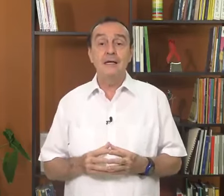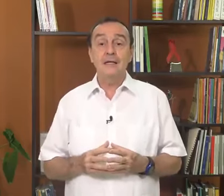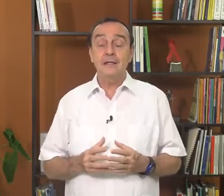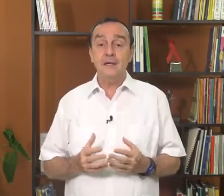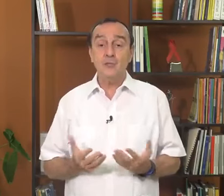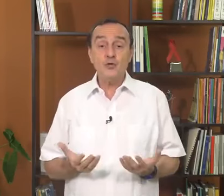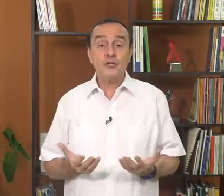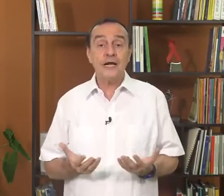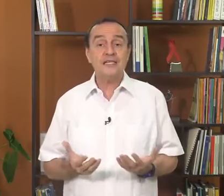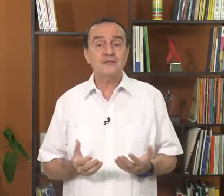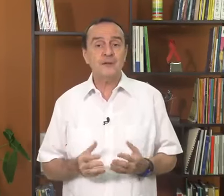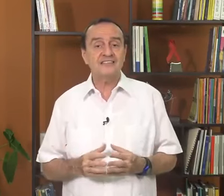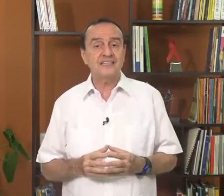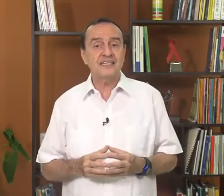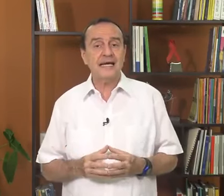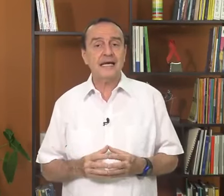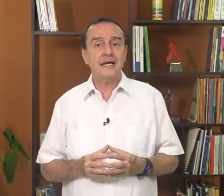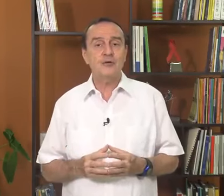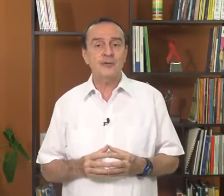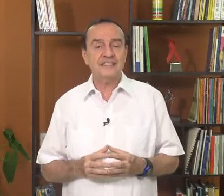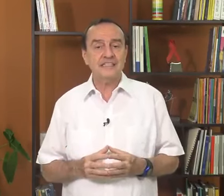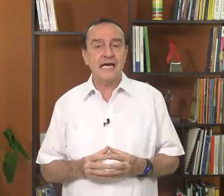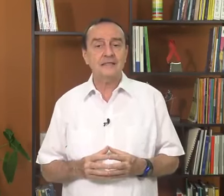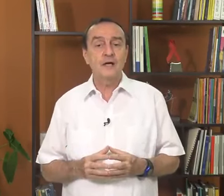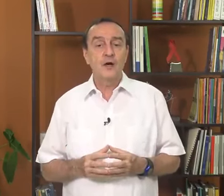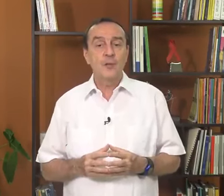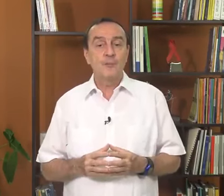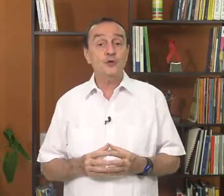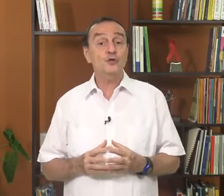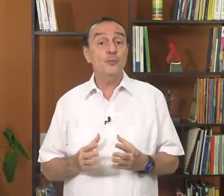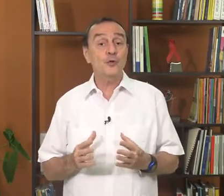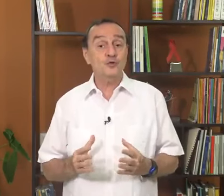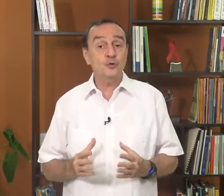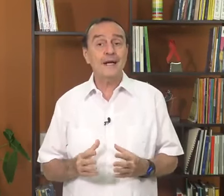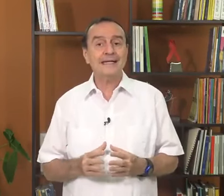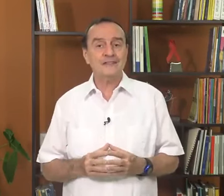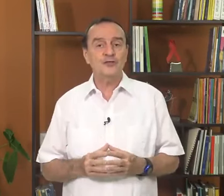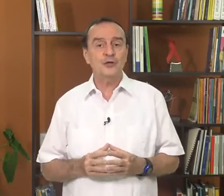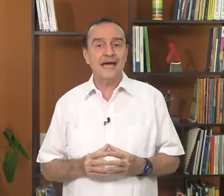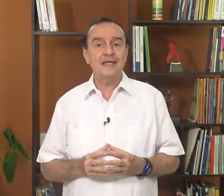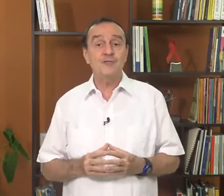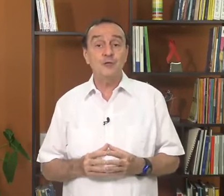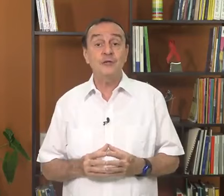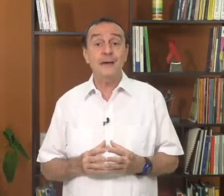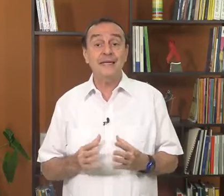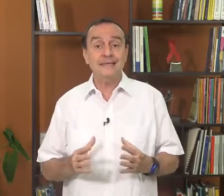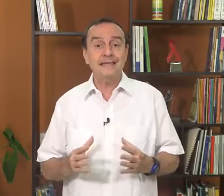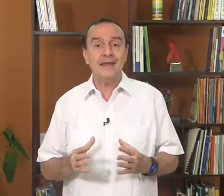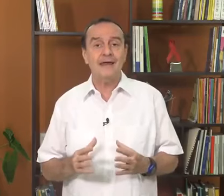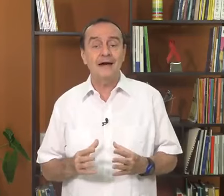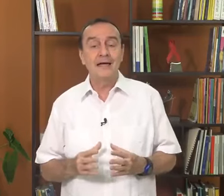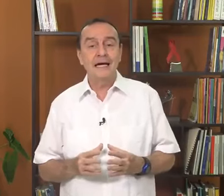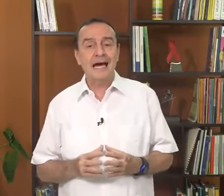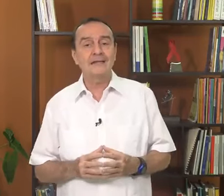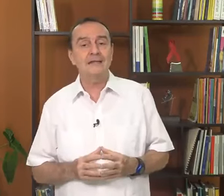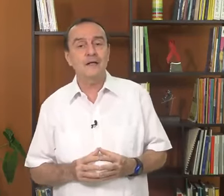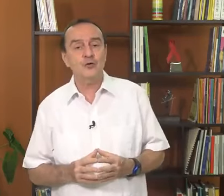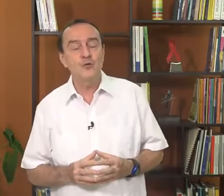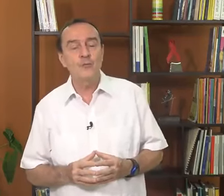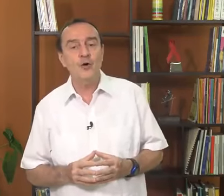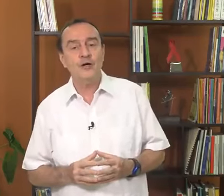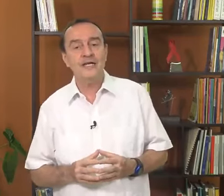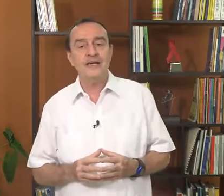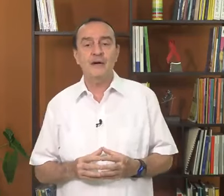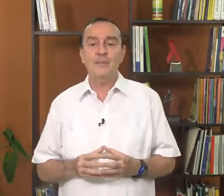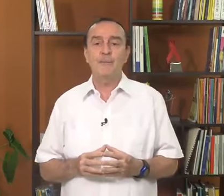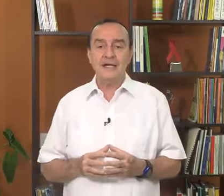que busca desprestigiar a la universidad por su postura racional y fundamentada ante el